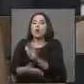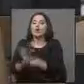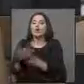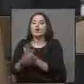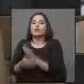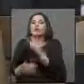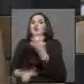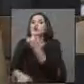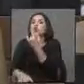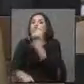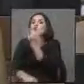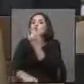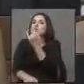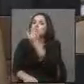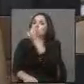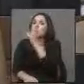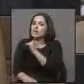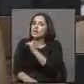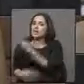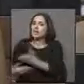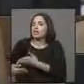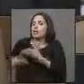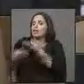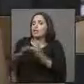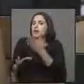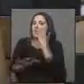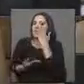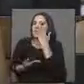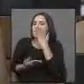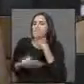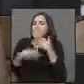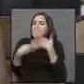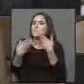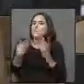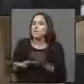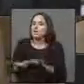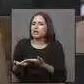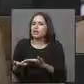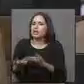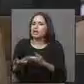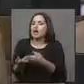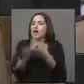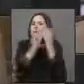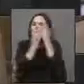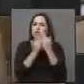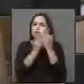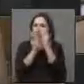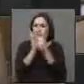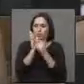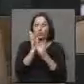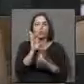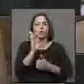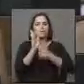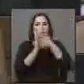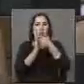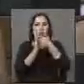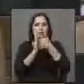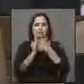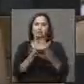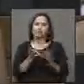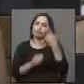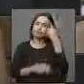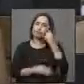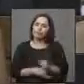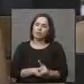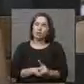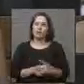le ofrecen becas a los chiquillos que tienen buenos puntajes. No, pero aquí el tema no es ese. Parece que fuera